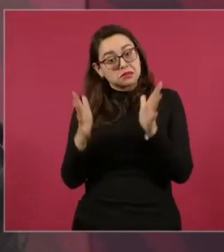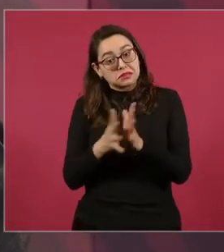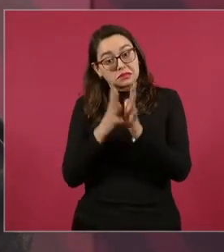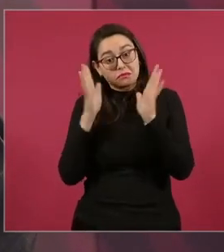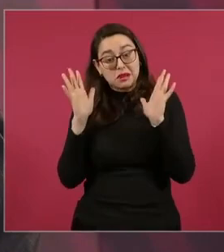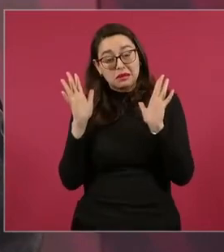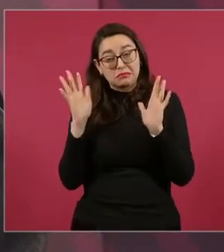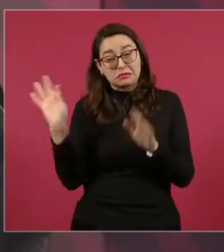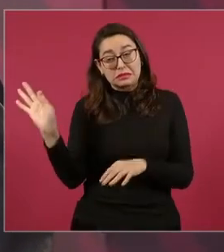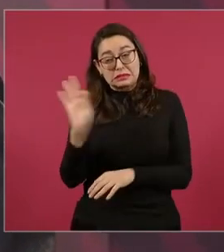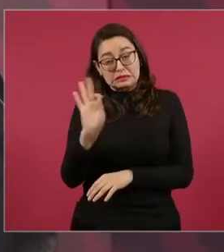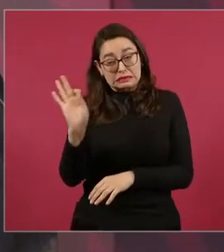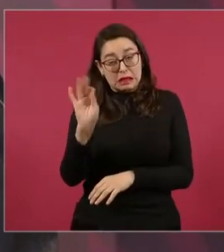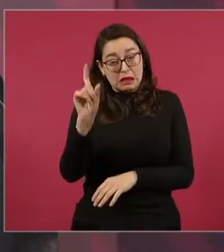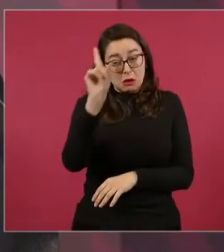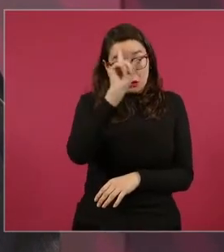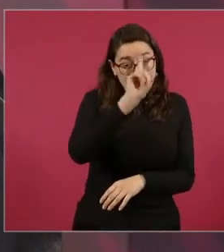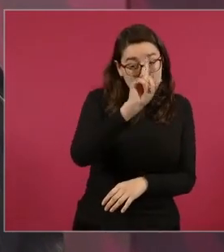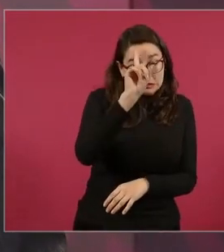asesoraron mal,